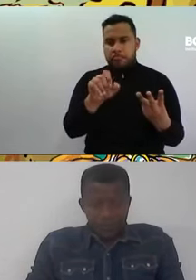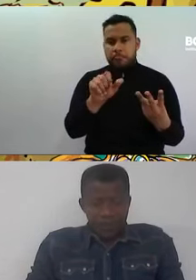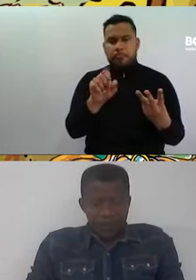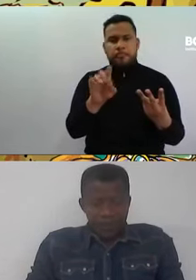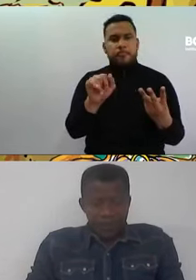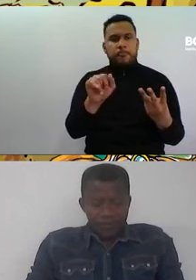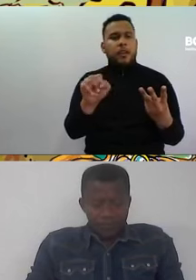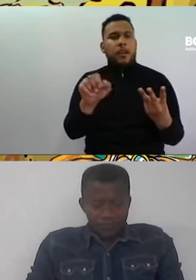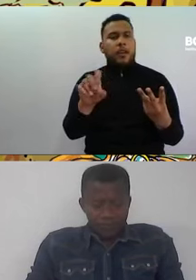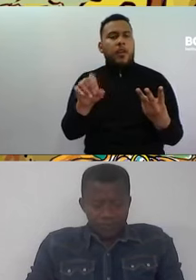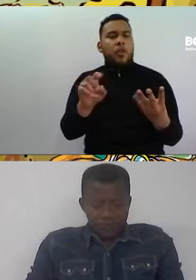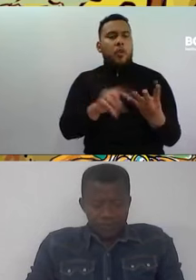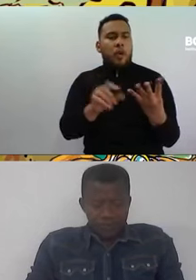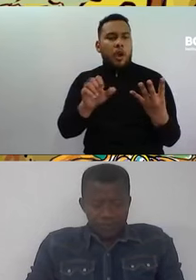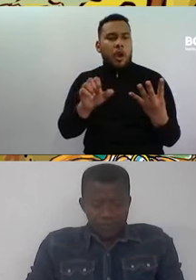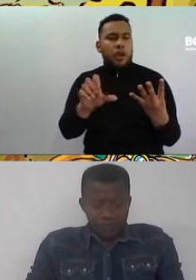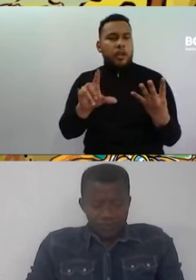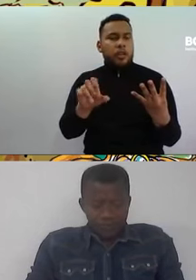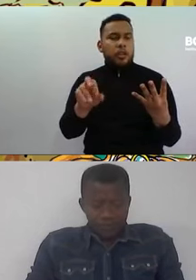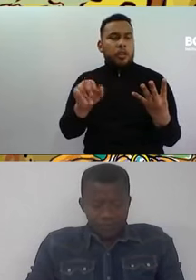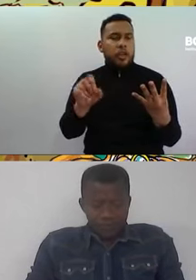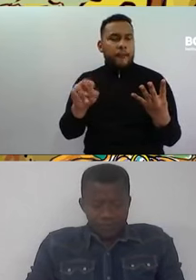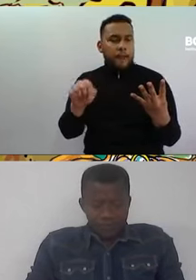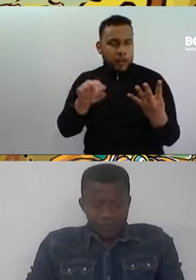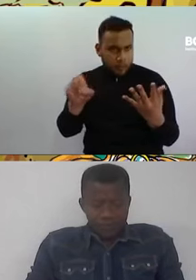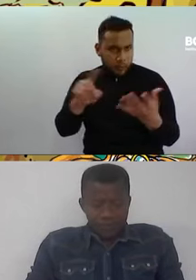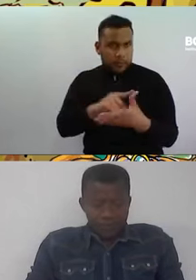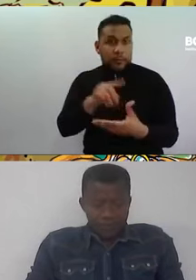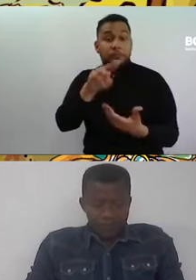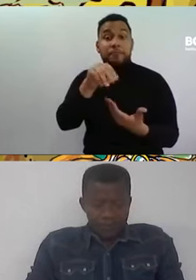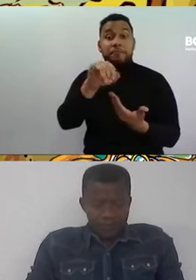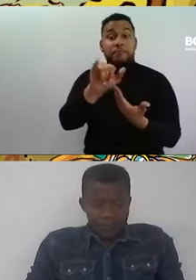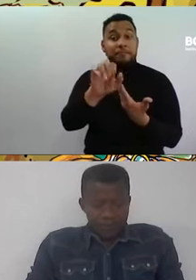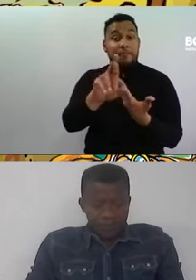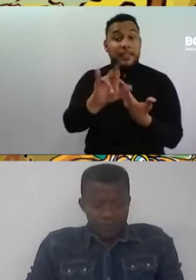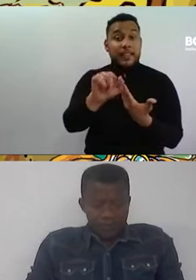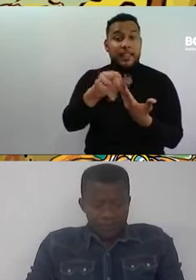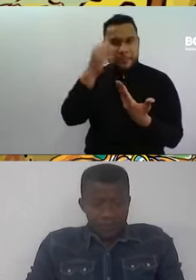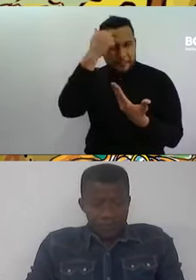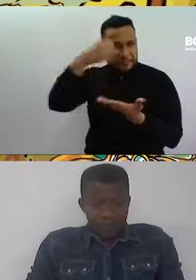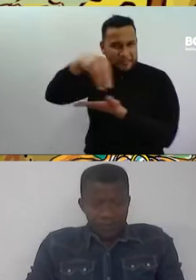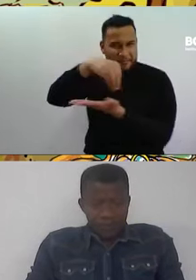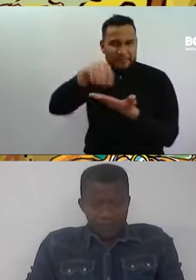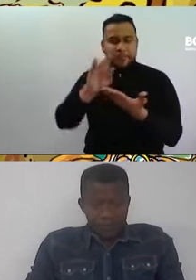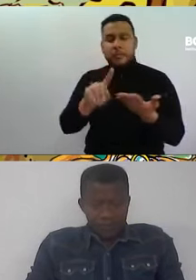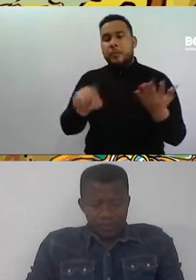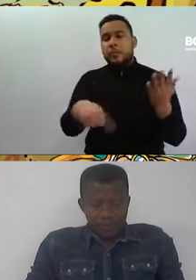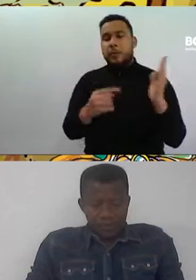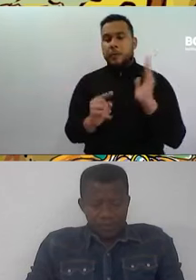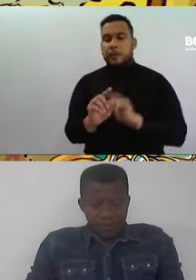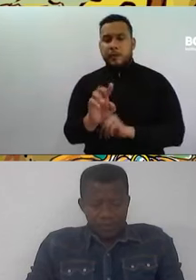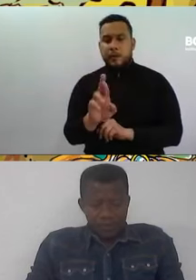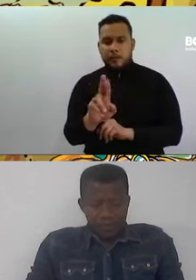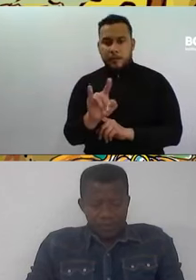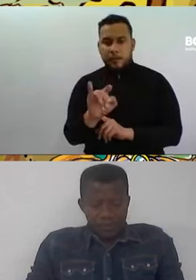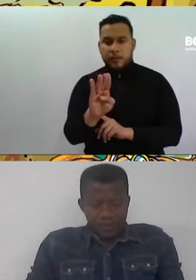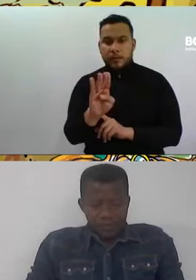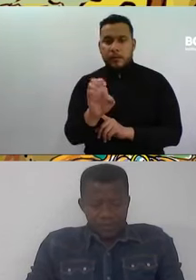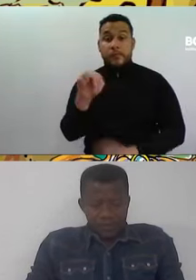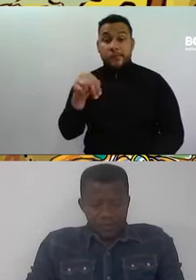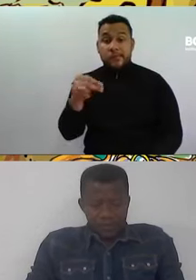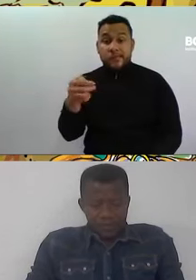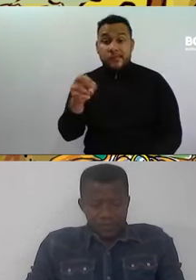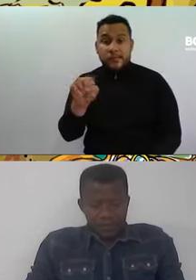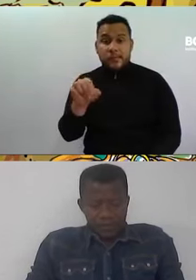a Ereilis Navarros, Miriam Díaz Pérez, también a Rubén Hernández y a